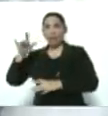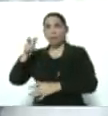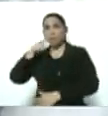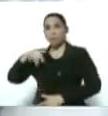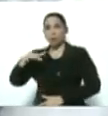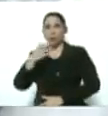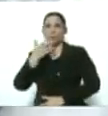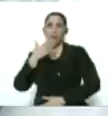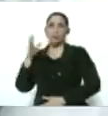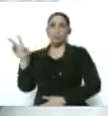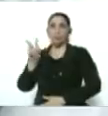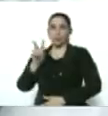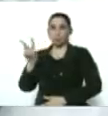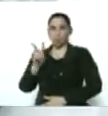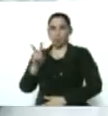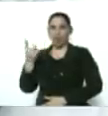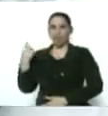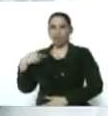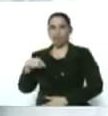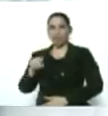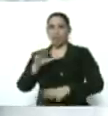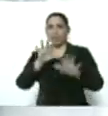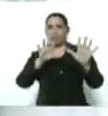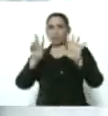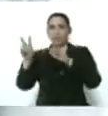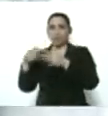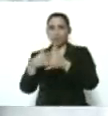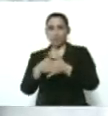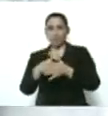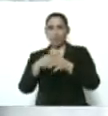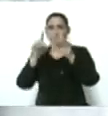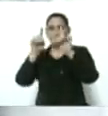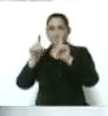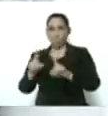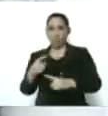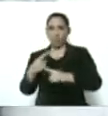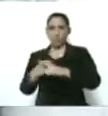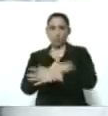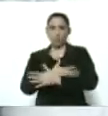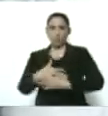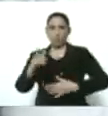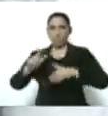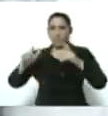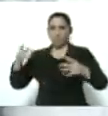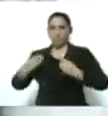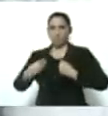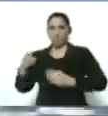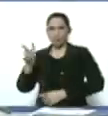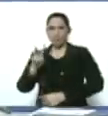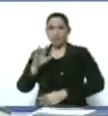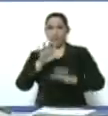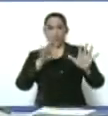Venezuela tiene 17.000 pruebas por millón de habitantes.